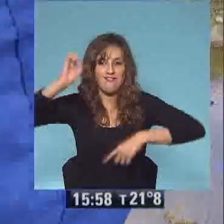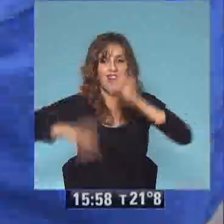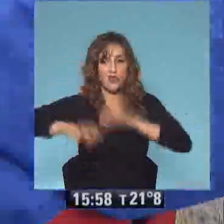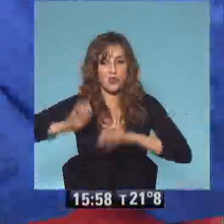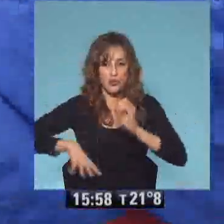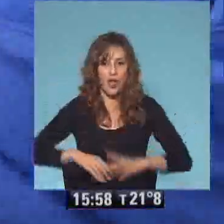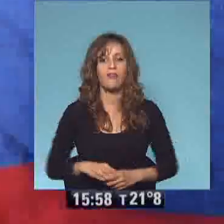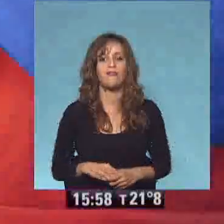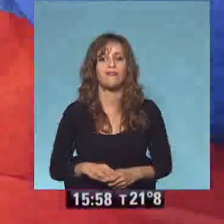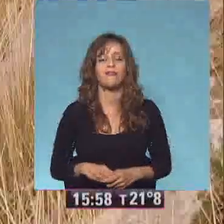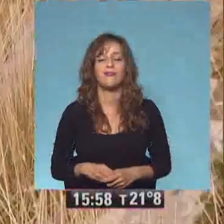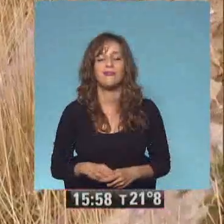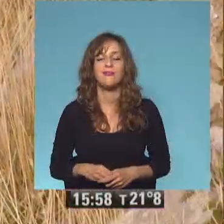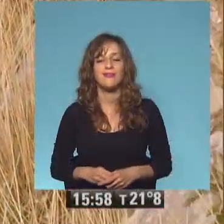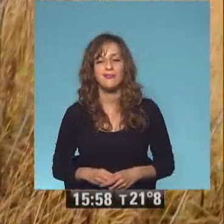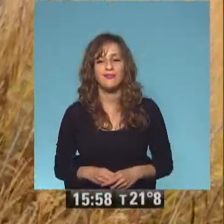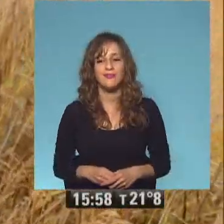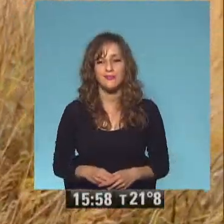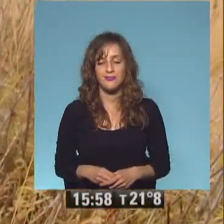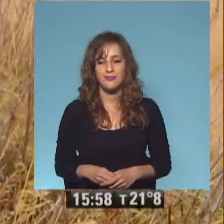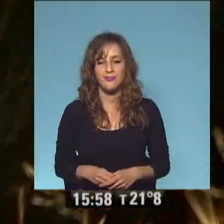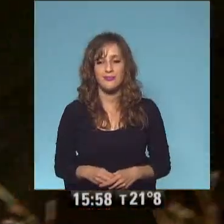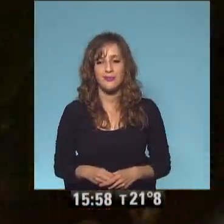basura? Ahí, Bela, Mariano Muy bien Muy bien